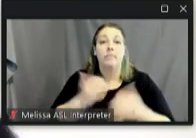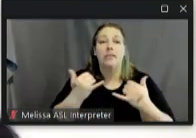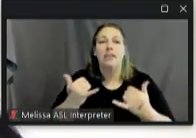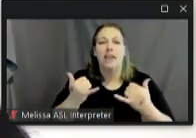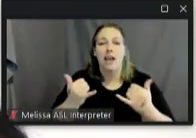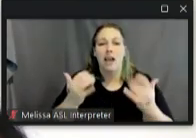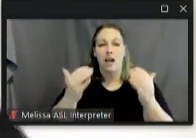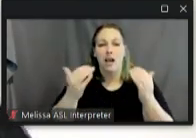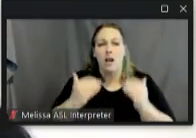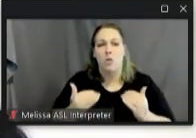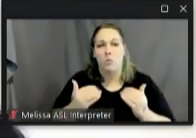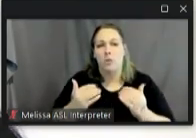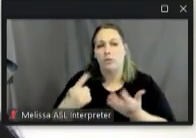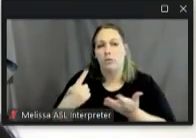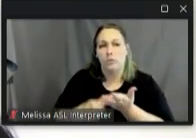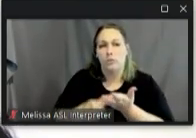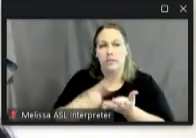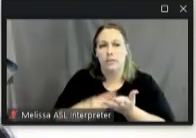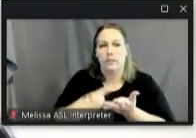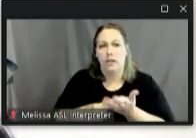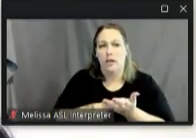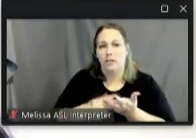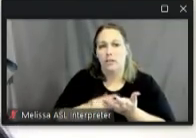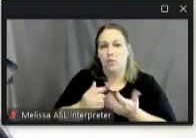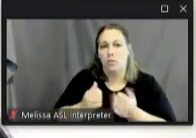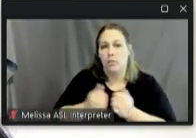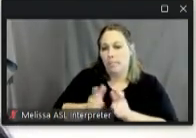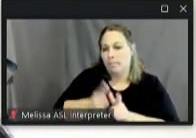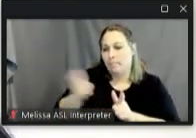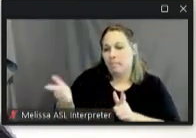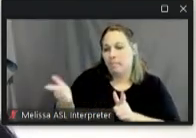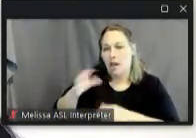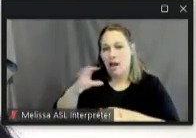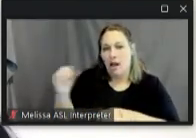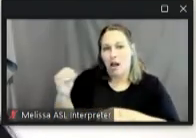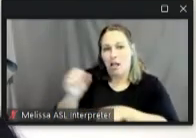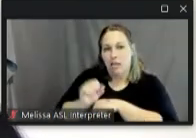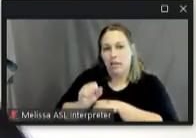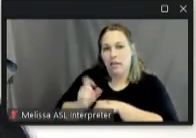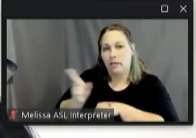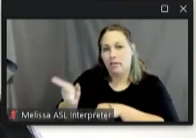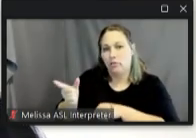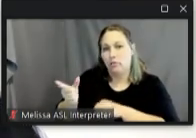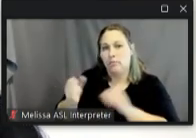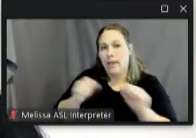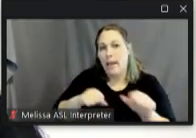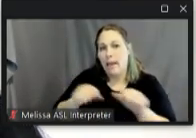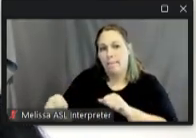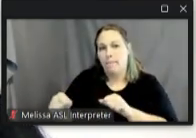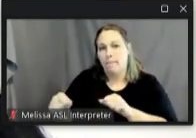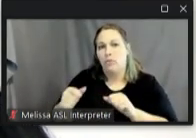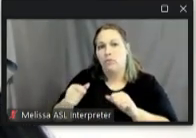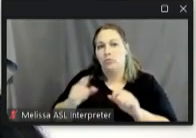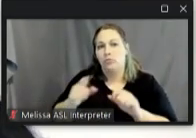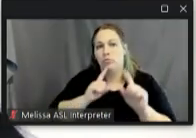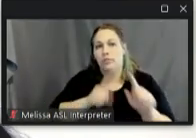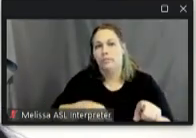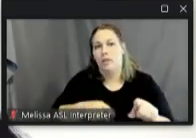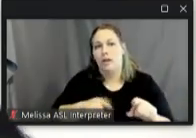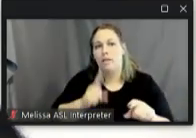territorialización que planteaba el relator especial Desca y las respuestas estatales a la licenciada Wendy Liz